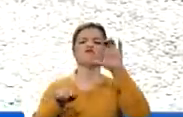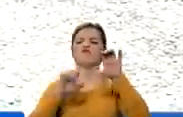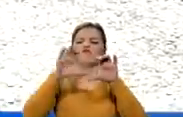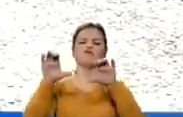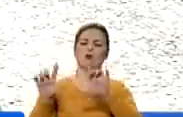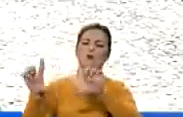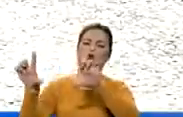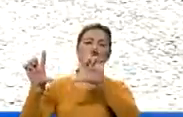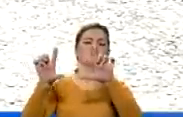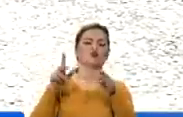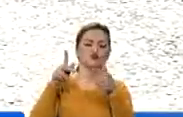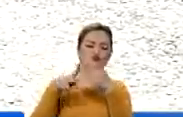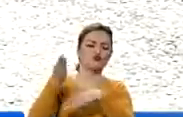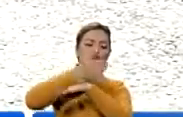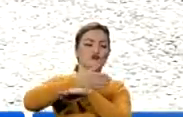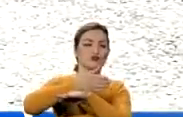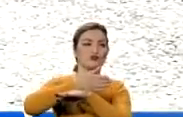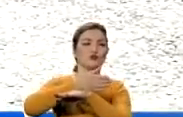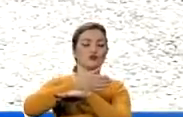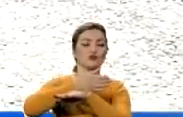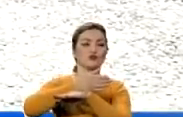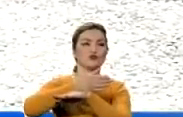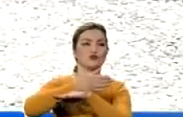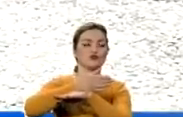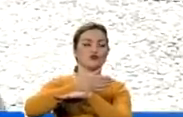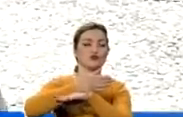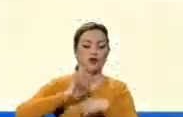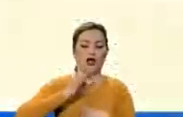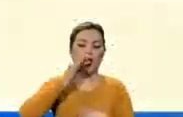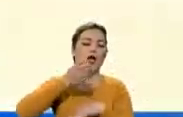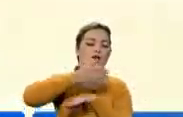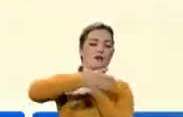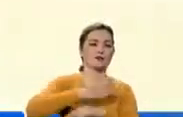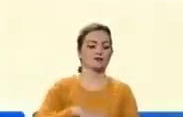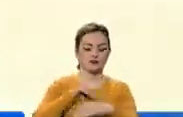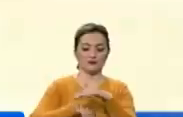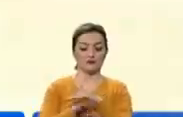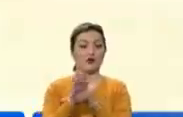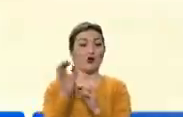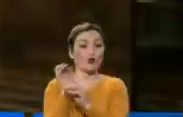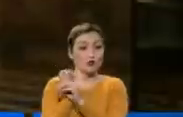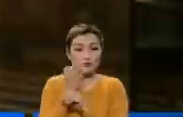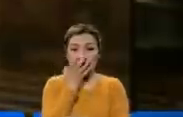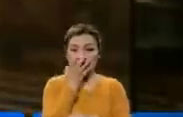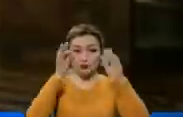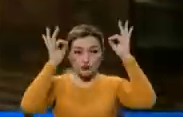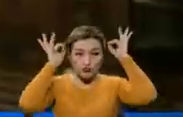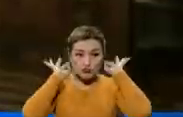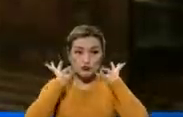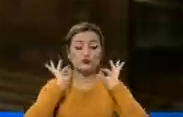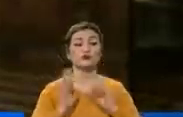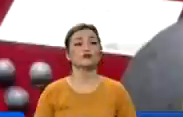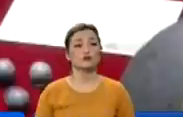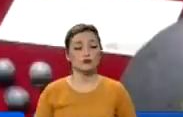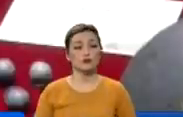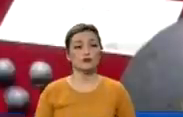que se inauguró un poco antes del cierre de los espacios por la pandemia. Ingresar es obligatorio utilizar la mascarilla.